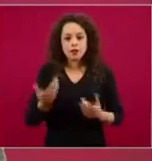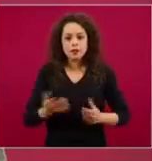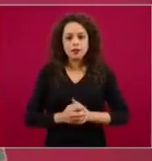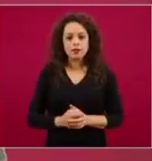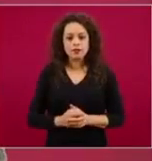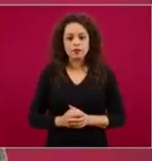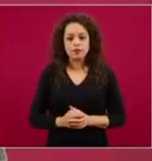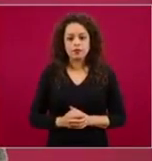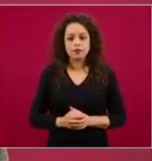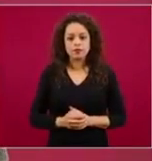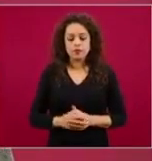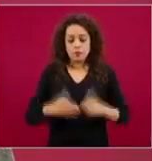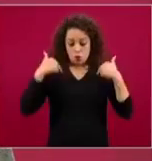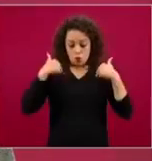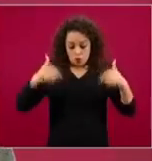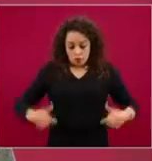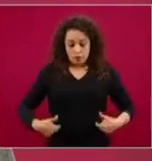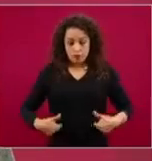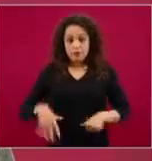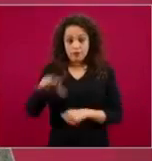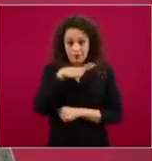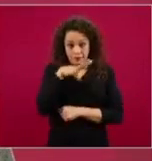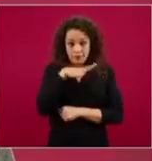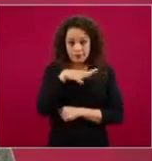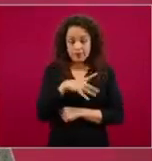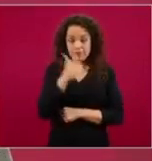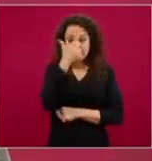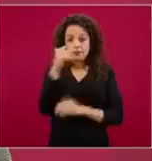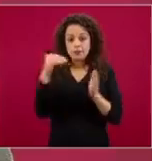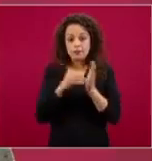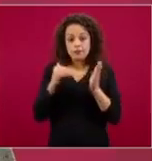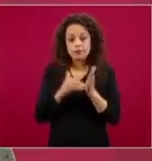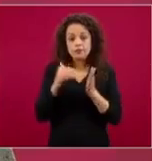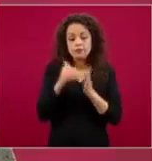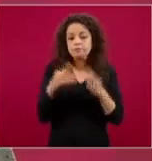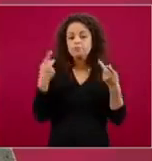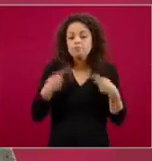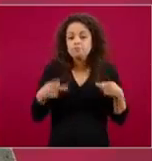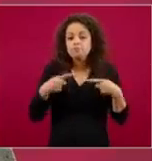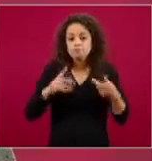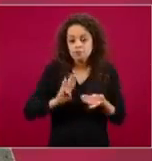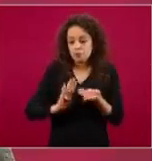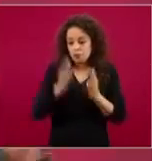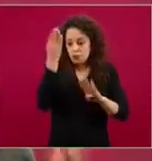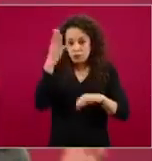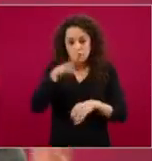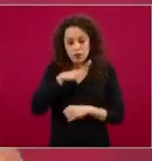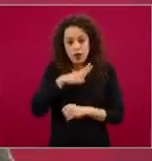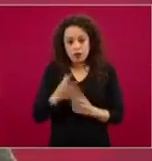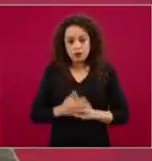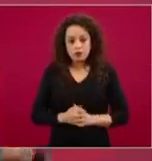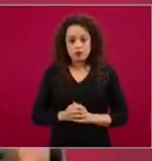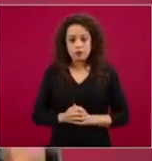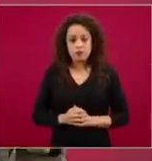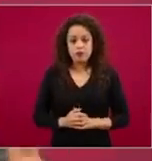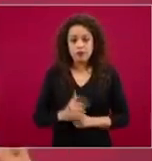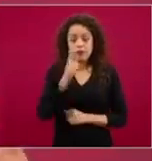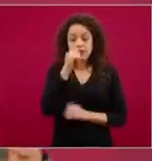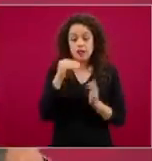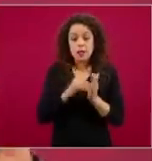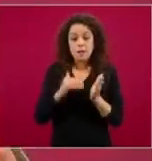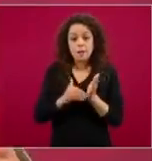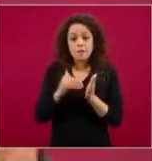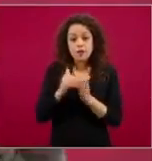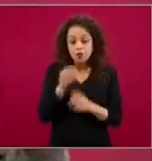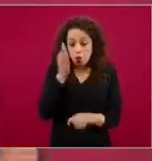por 7,000 millones de individuos. 7,000 millones están afectados en